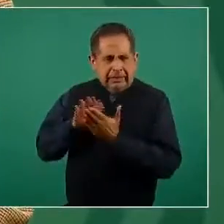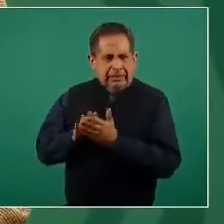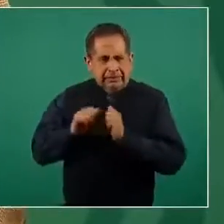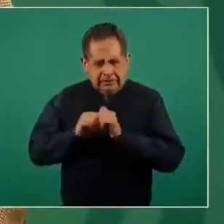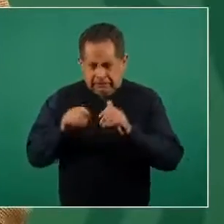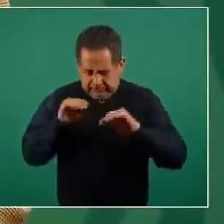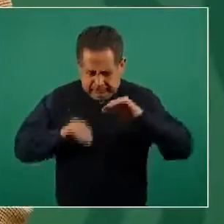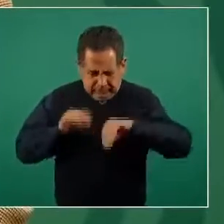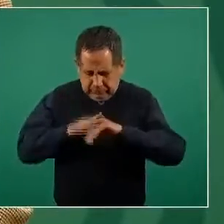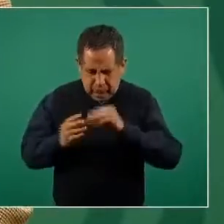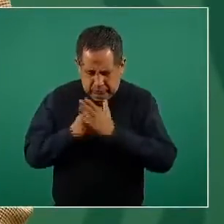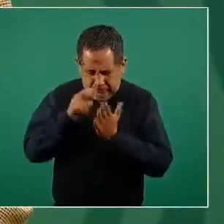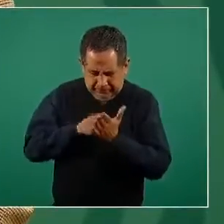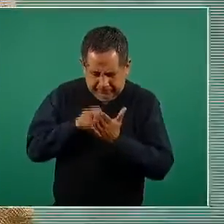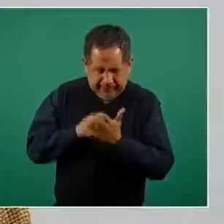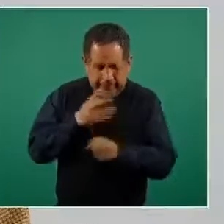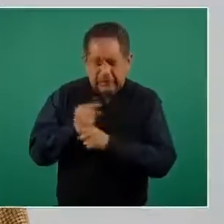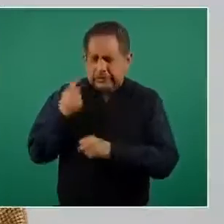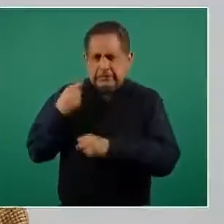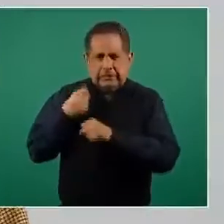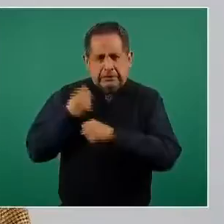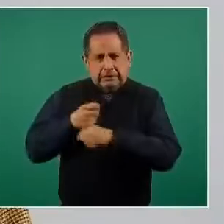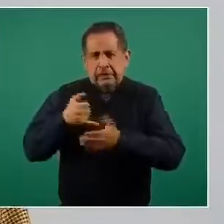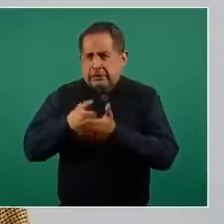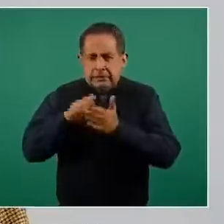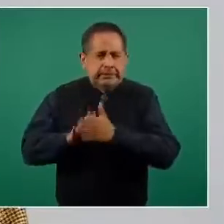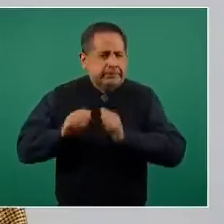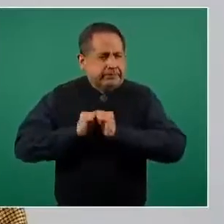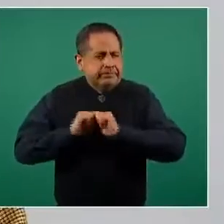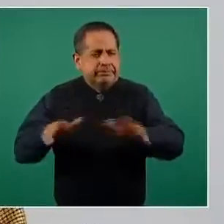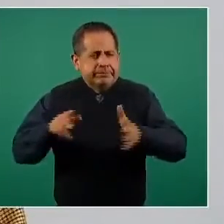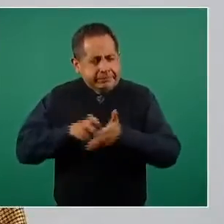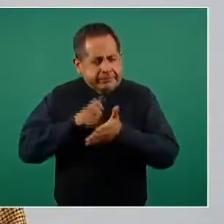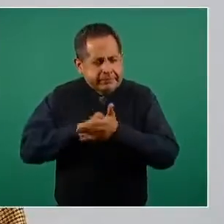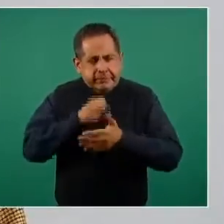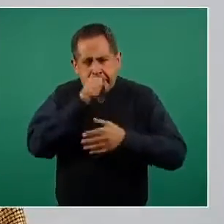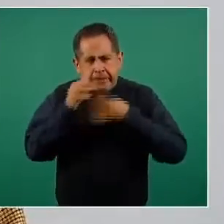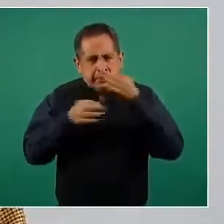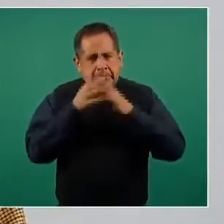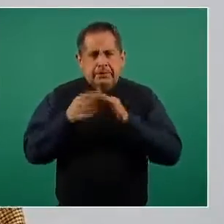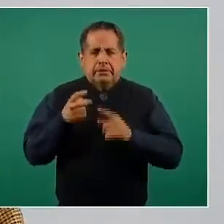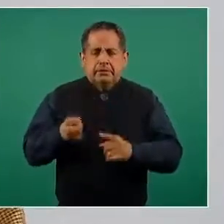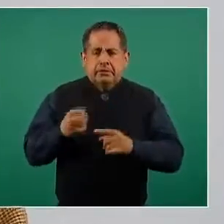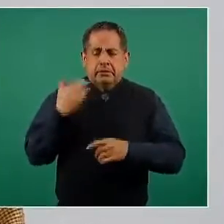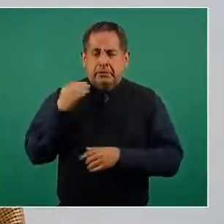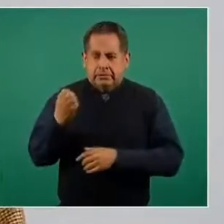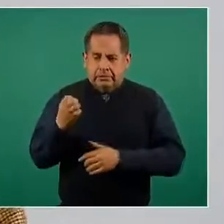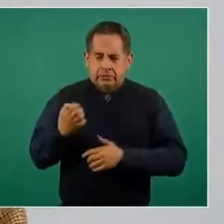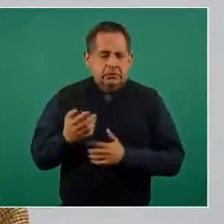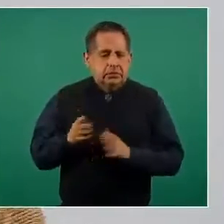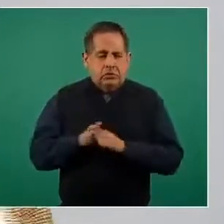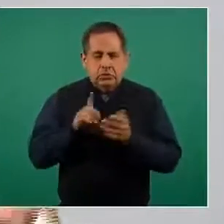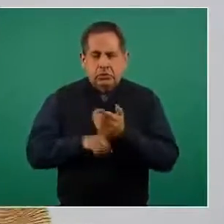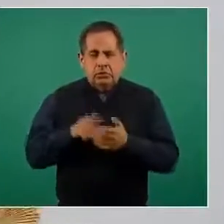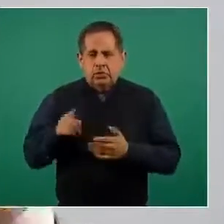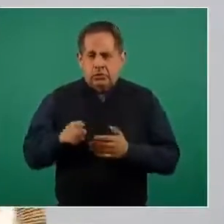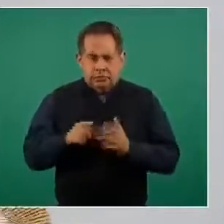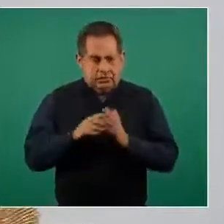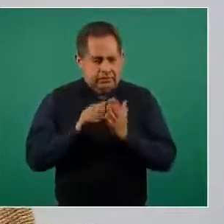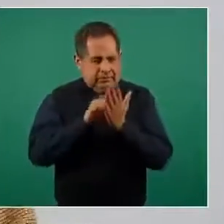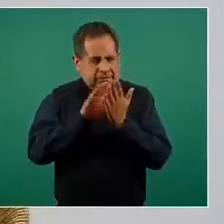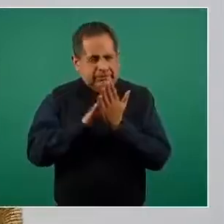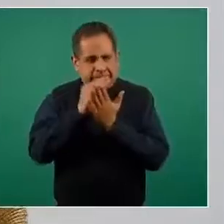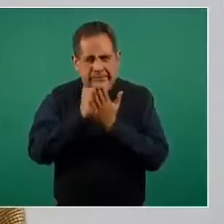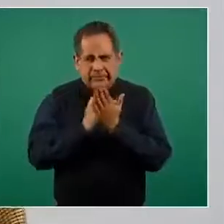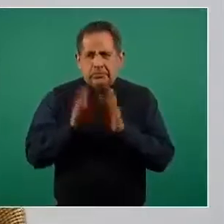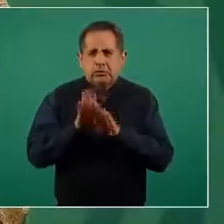se actualizó a finales de año y ahora se actualizó y se publicó en enero del manual